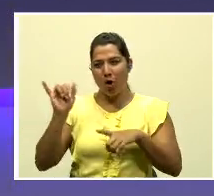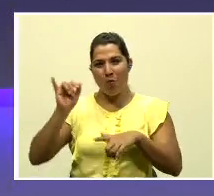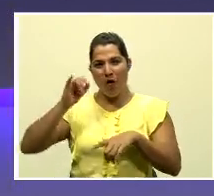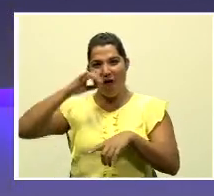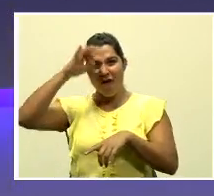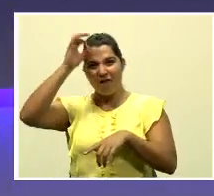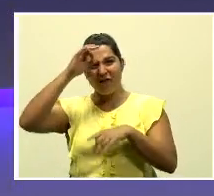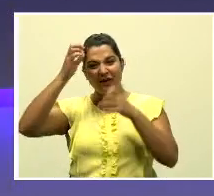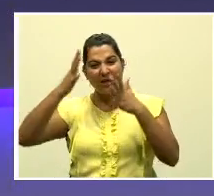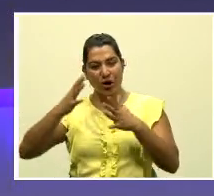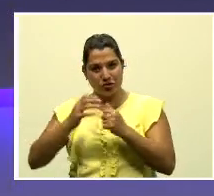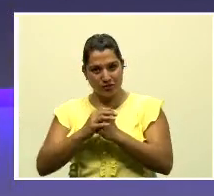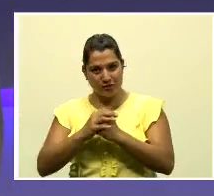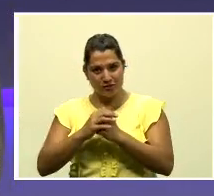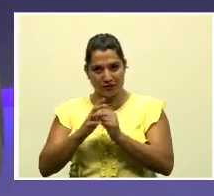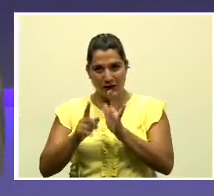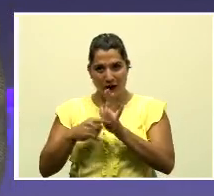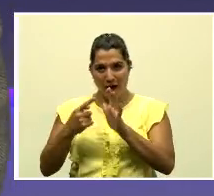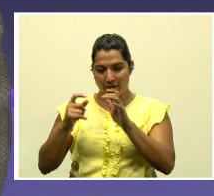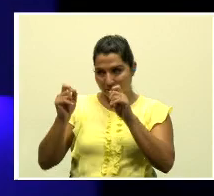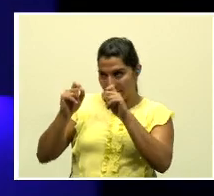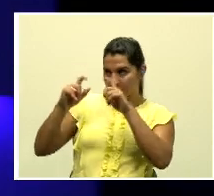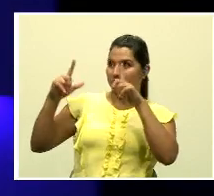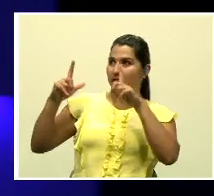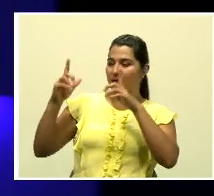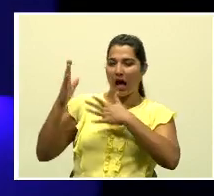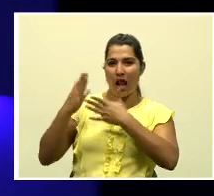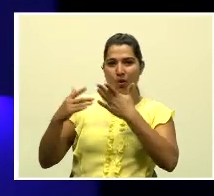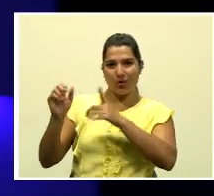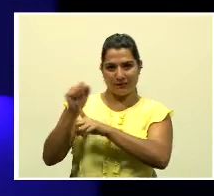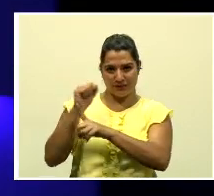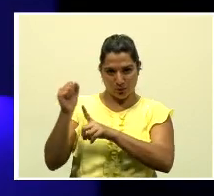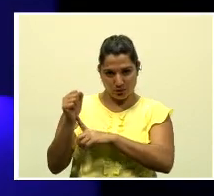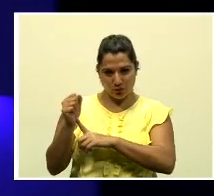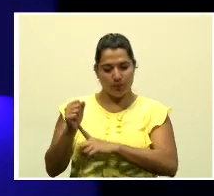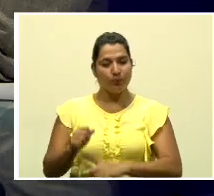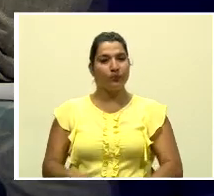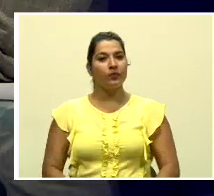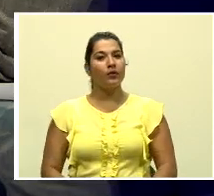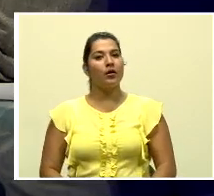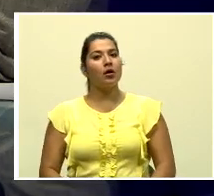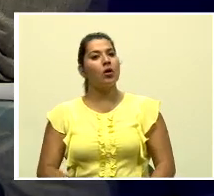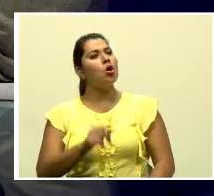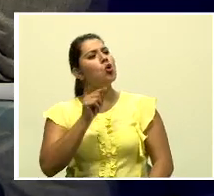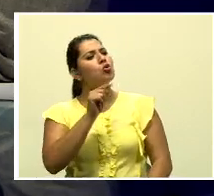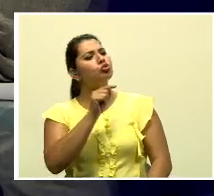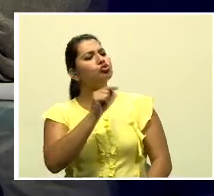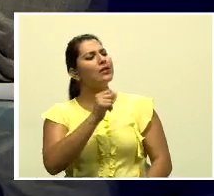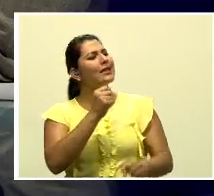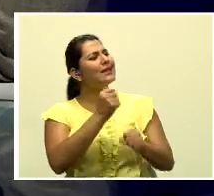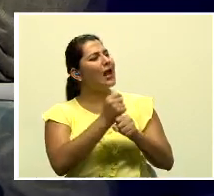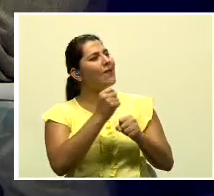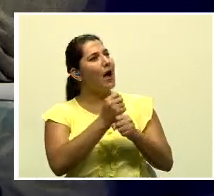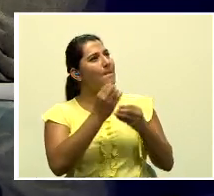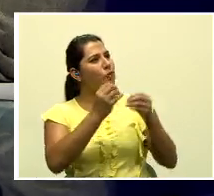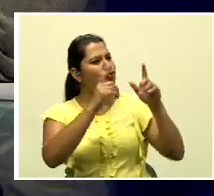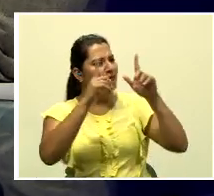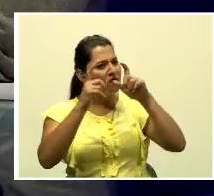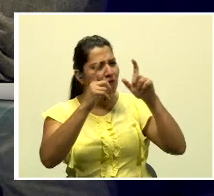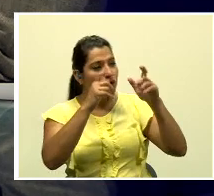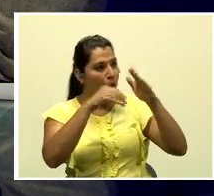¿verdad? Usted se asombra frente a un hecho. En su caso, usted trabaja mucho foto callejera